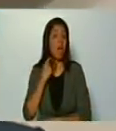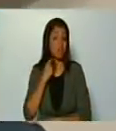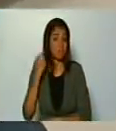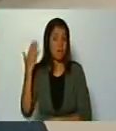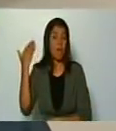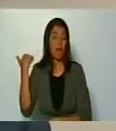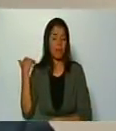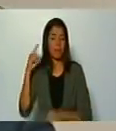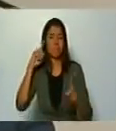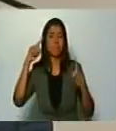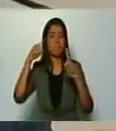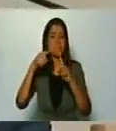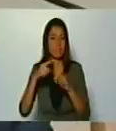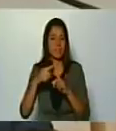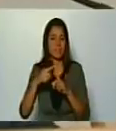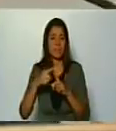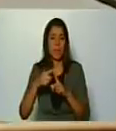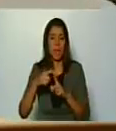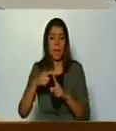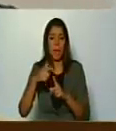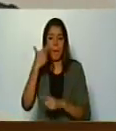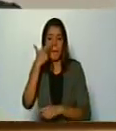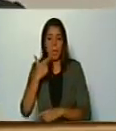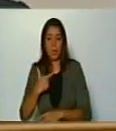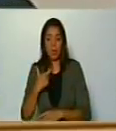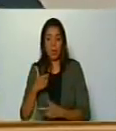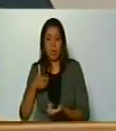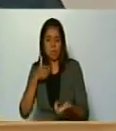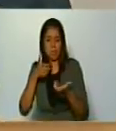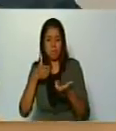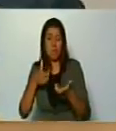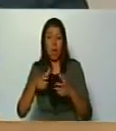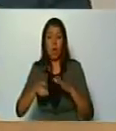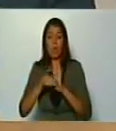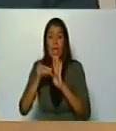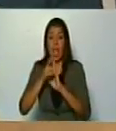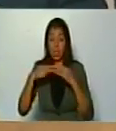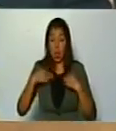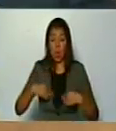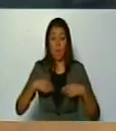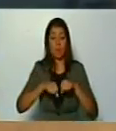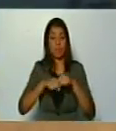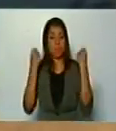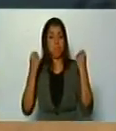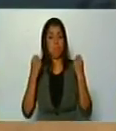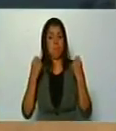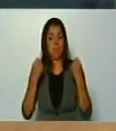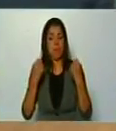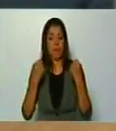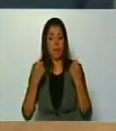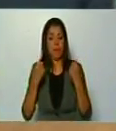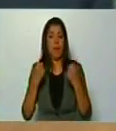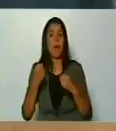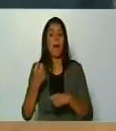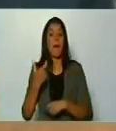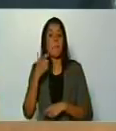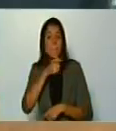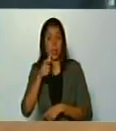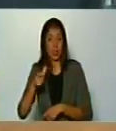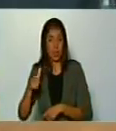porque el fin último de un homicida, de un violador de derechos humanos patológico, como lo terminó siendo toda